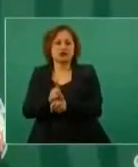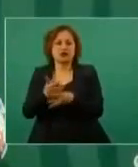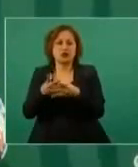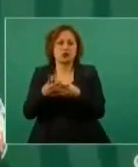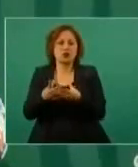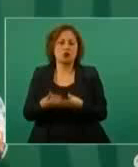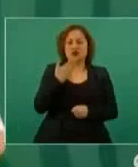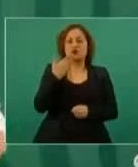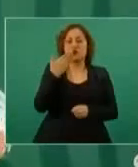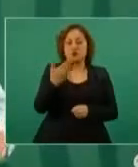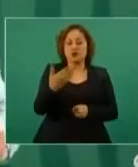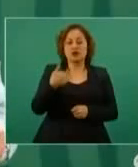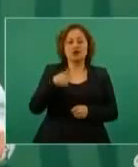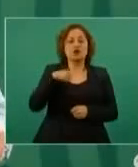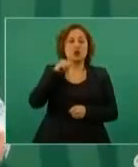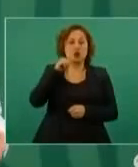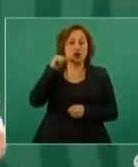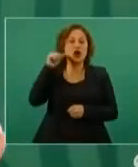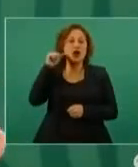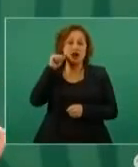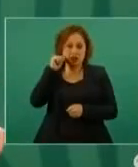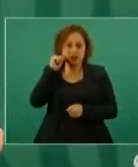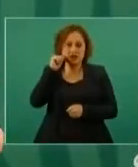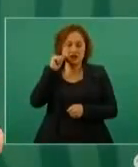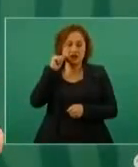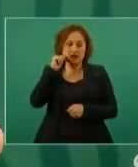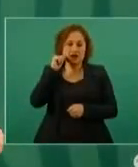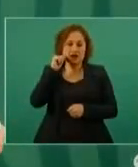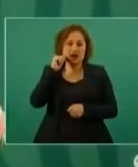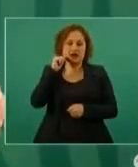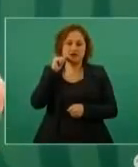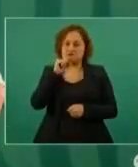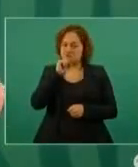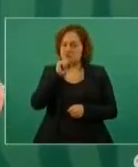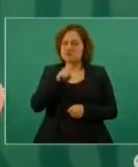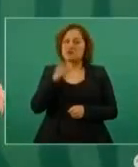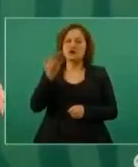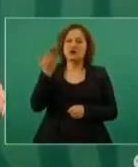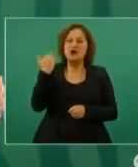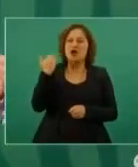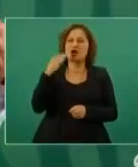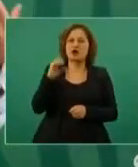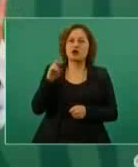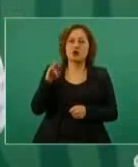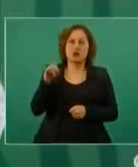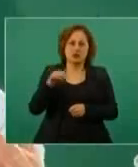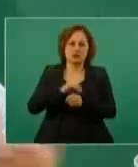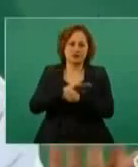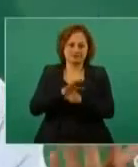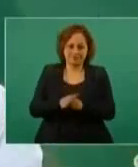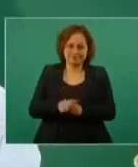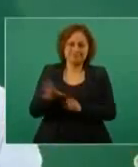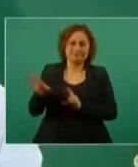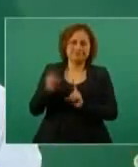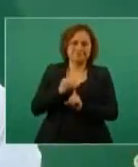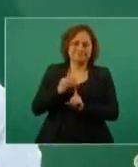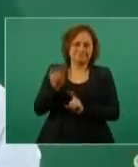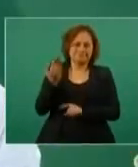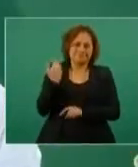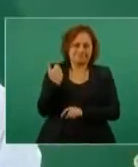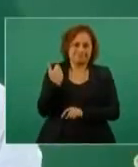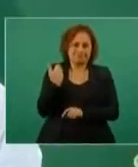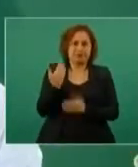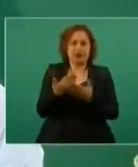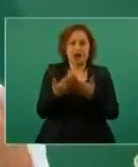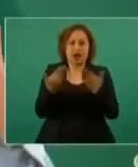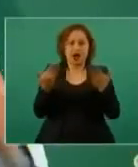quiere contagiar de algo que venga de Gatell, lo que sea, ¿eh? Cualquier cosa que tenga, olvídense del COVID. Amé lo del cumpleaños.